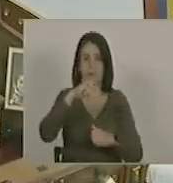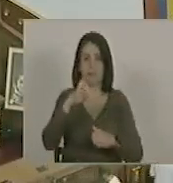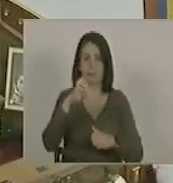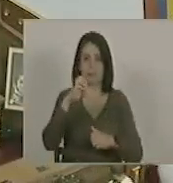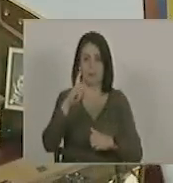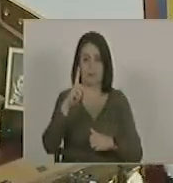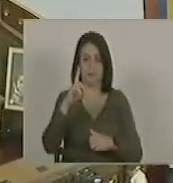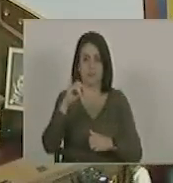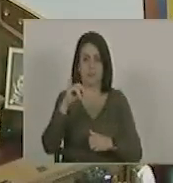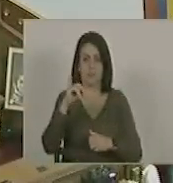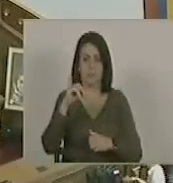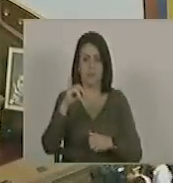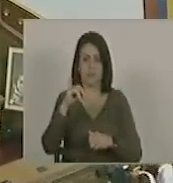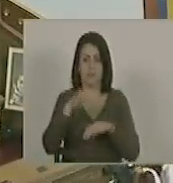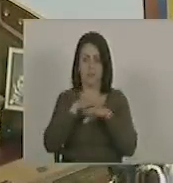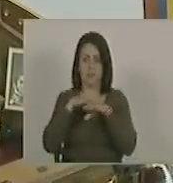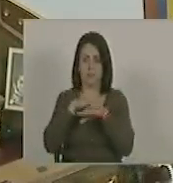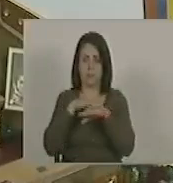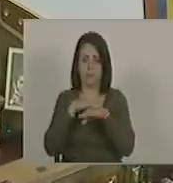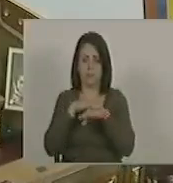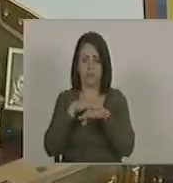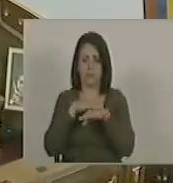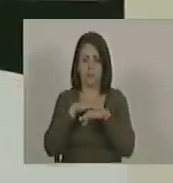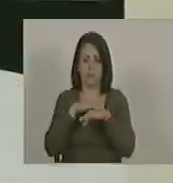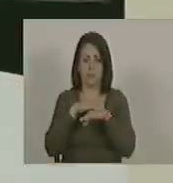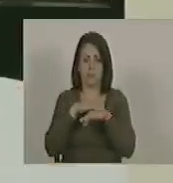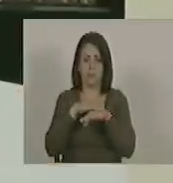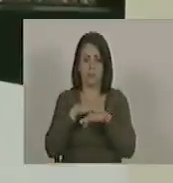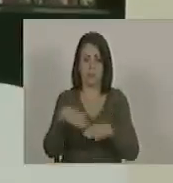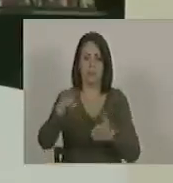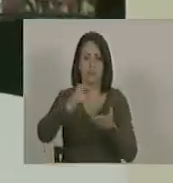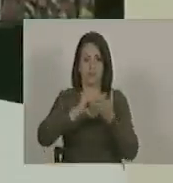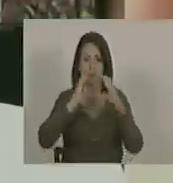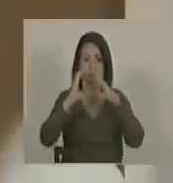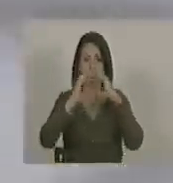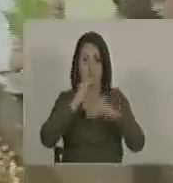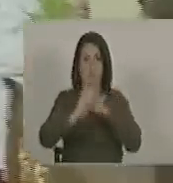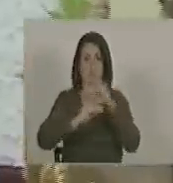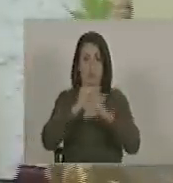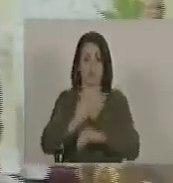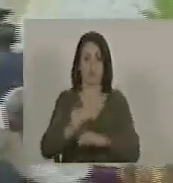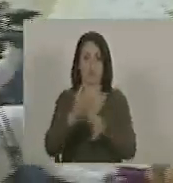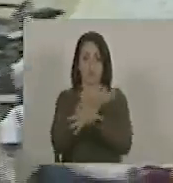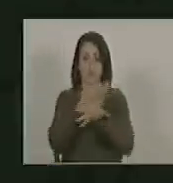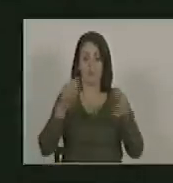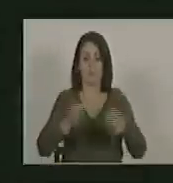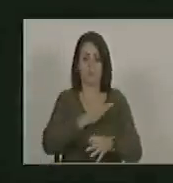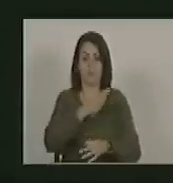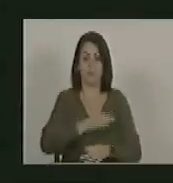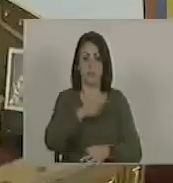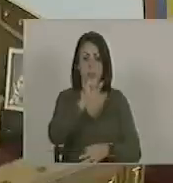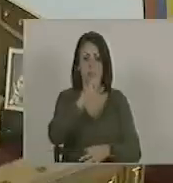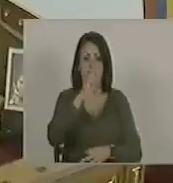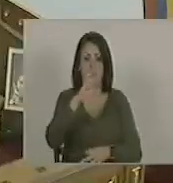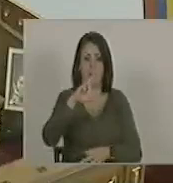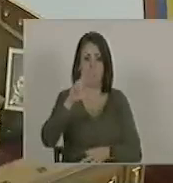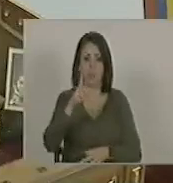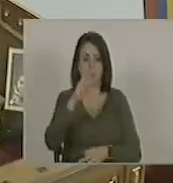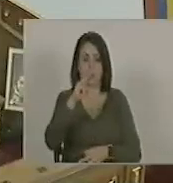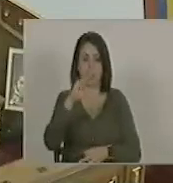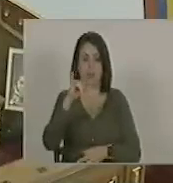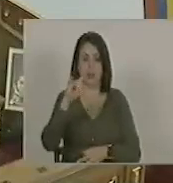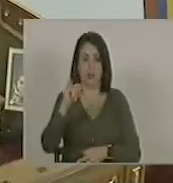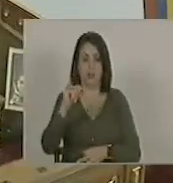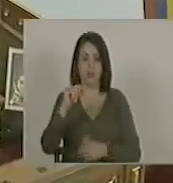Badasso. Perdón, ciudadano vicepresidente, retomo. Comunicación suscrita por el excelentísimo señor Sergei Melik